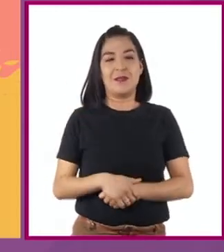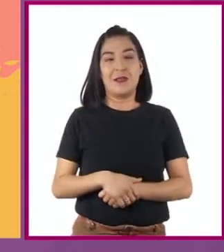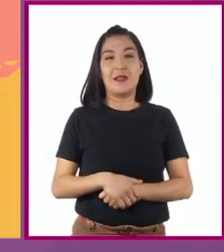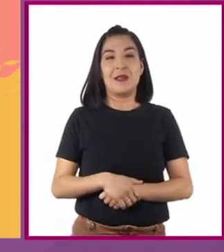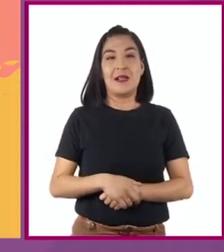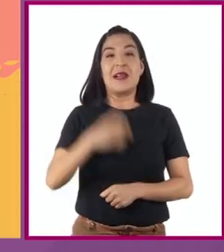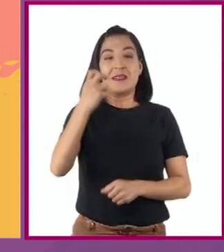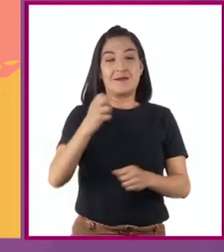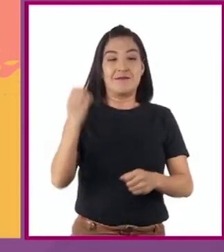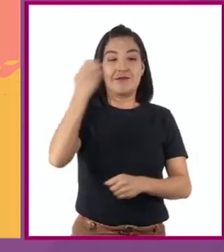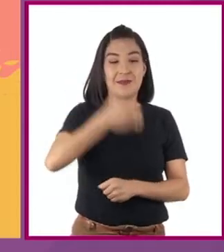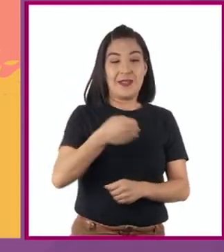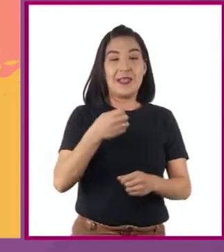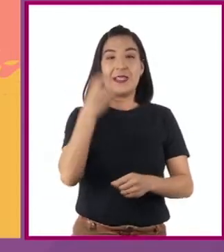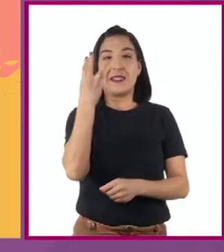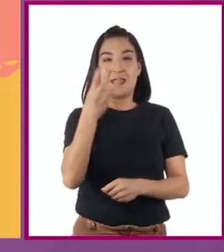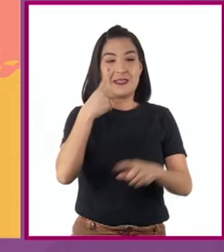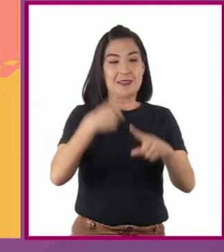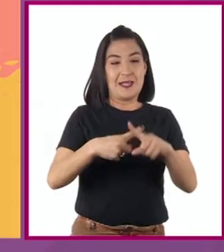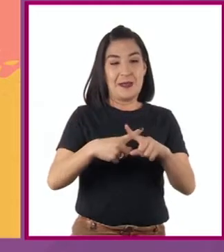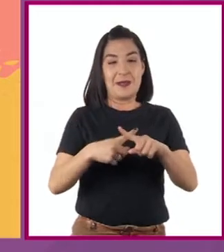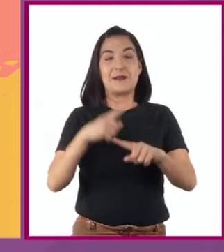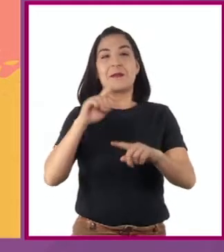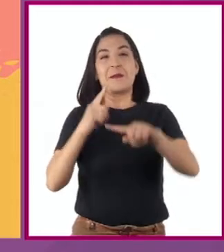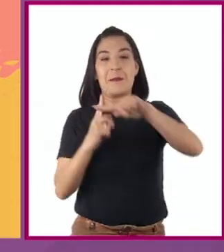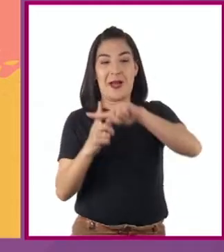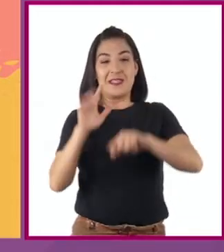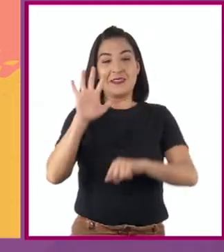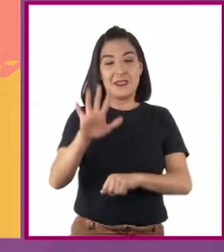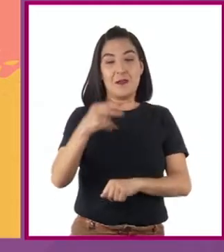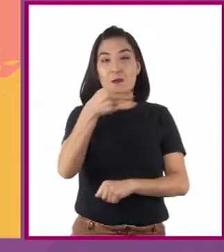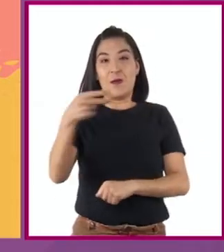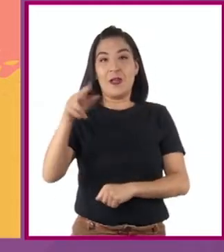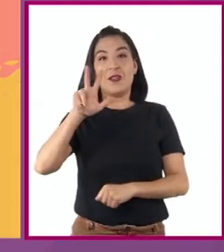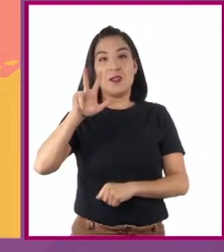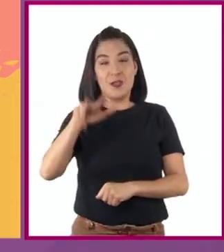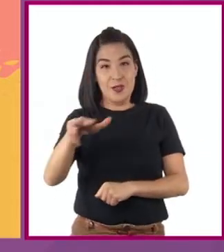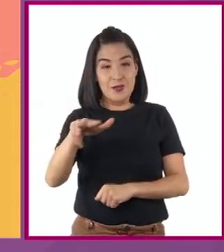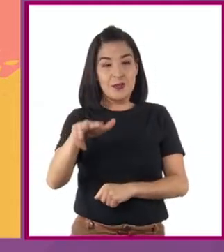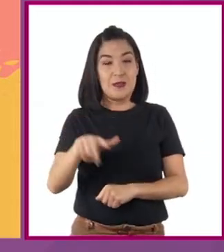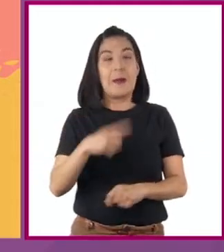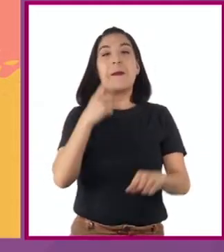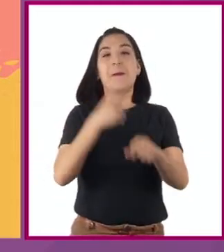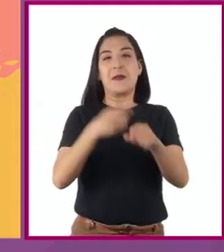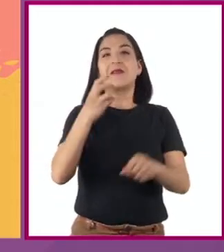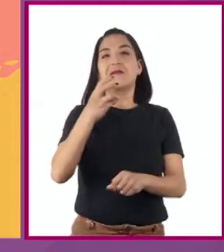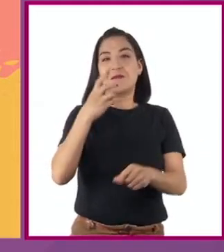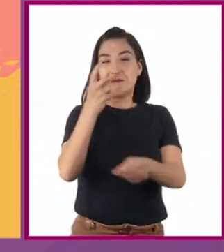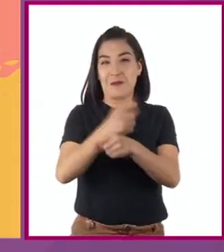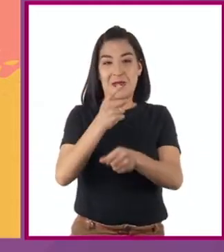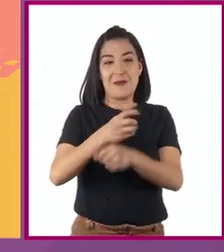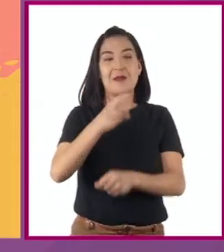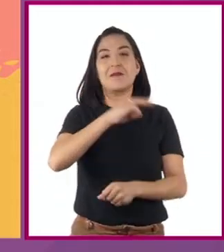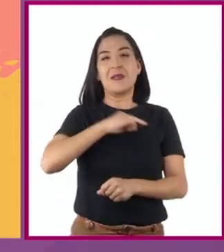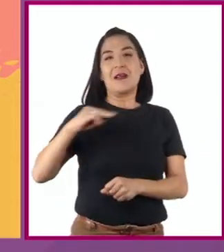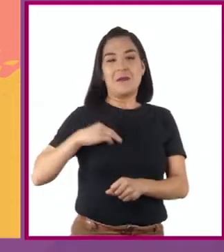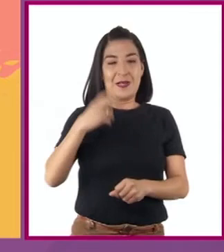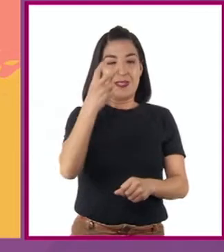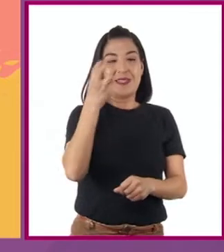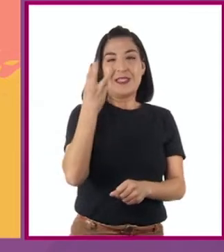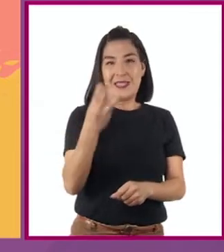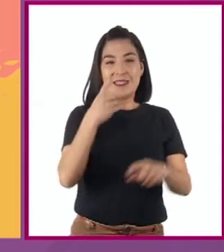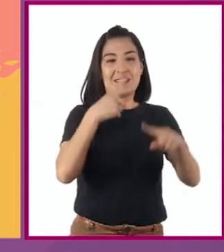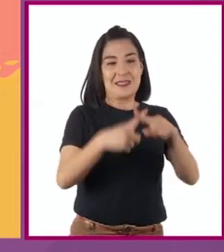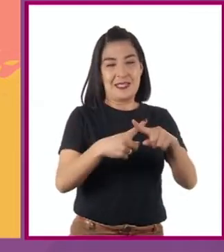ecuación 3x más 5 igual a 18, el primer miembro es 3x más 5 y el